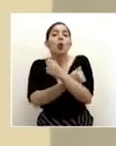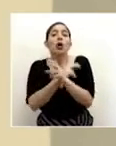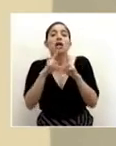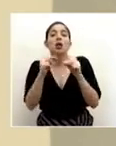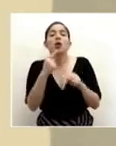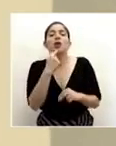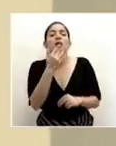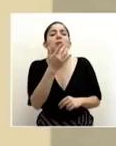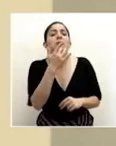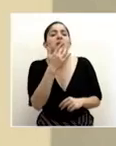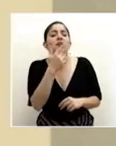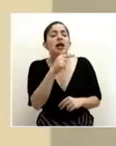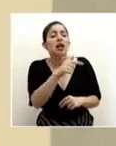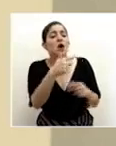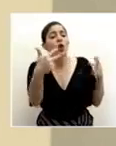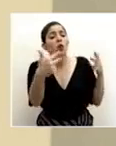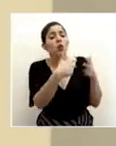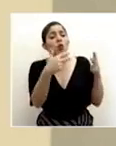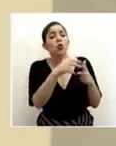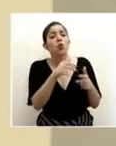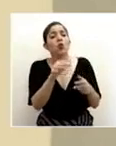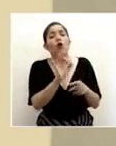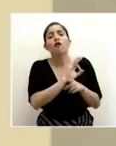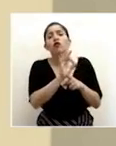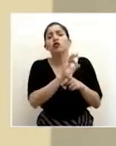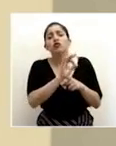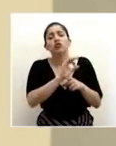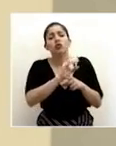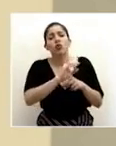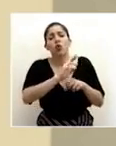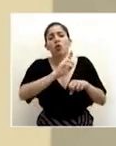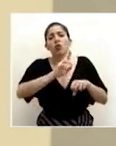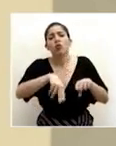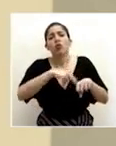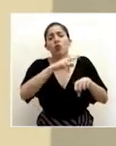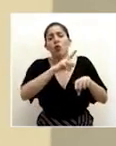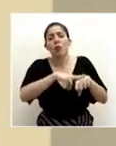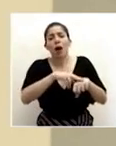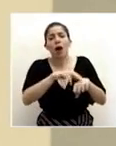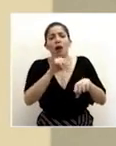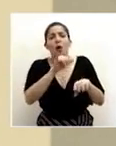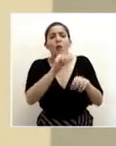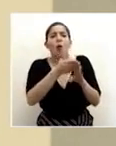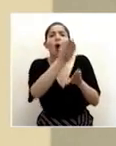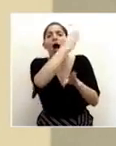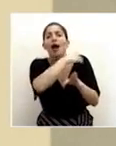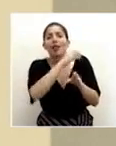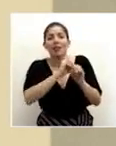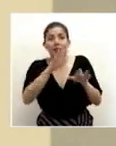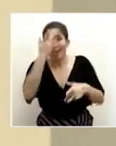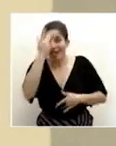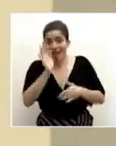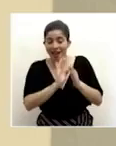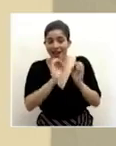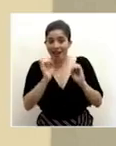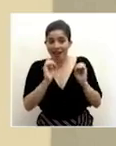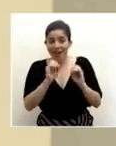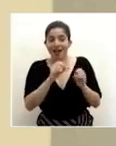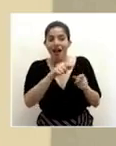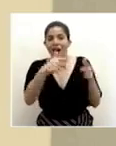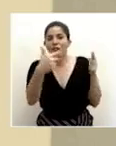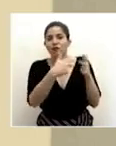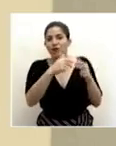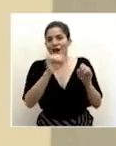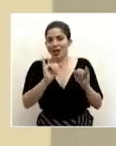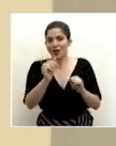autoridades de Nicaragua que los pasos permanezcan funcionando de manera tal cual venían funcionando desde